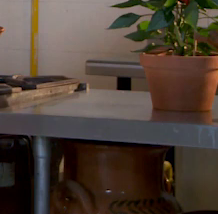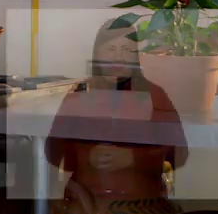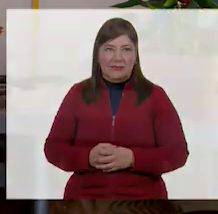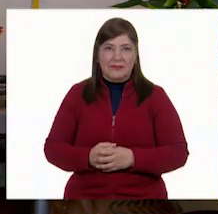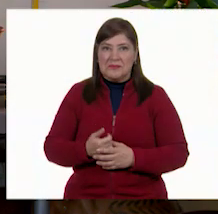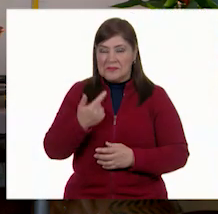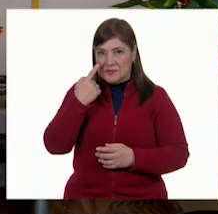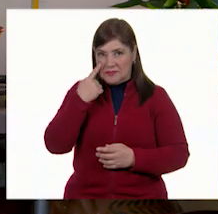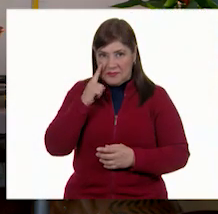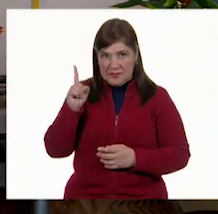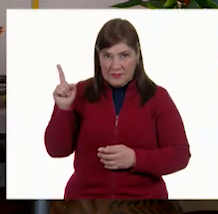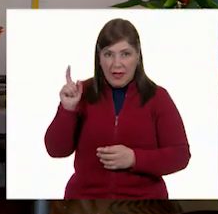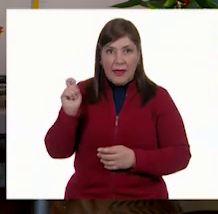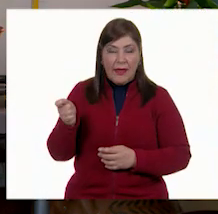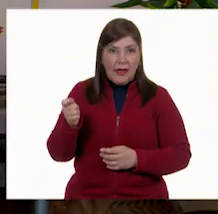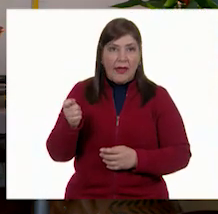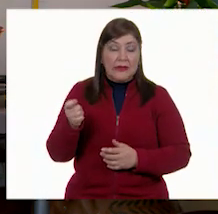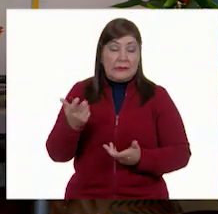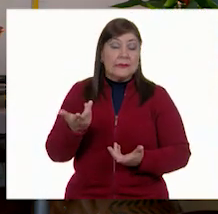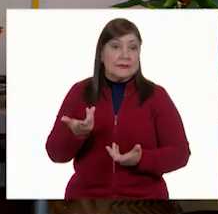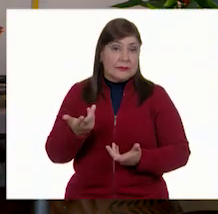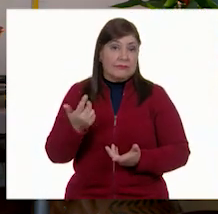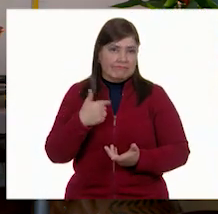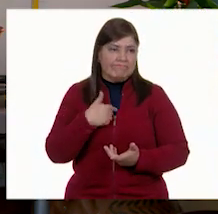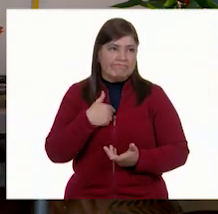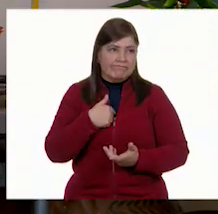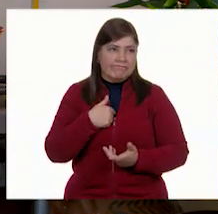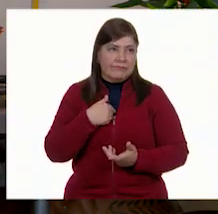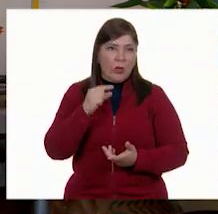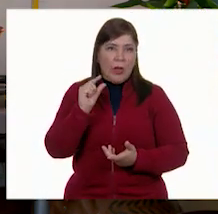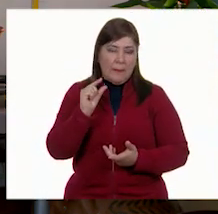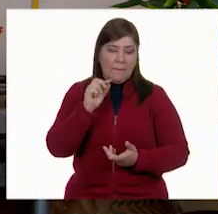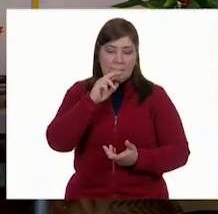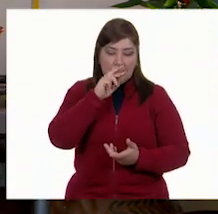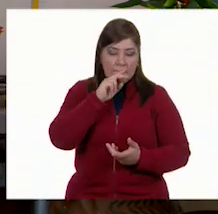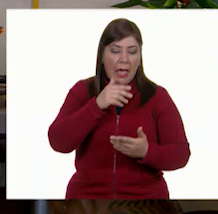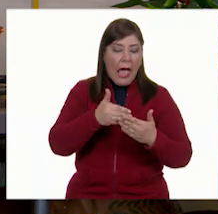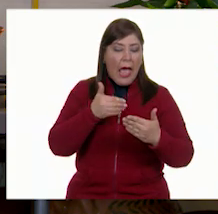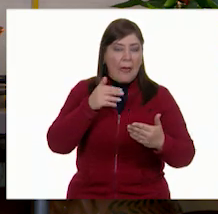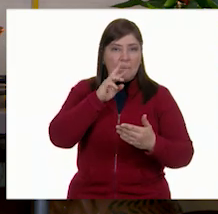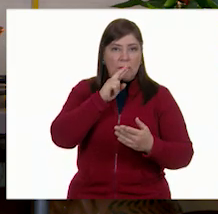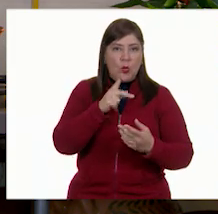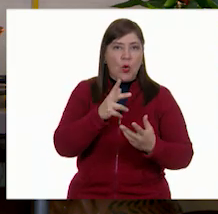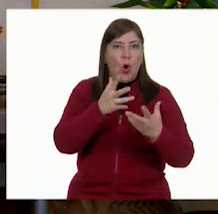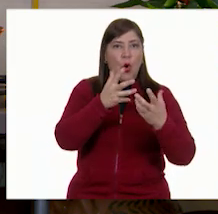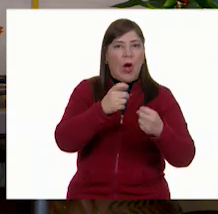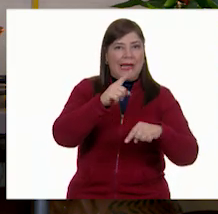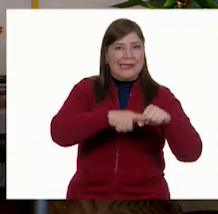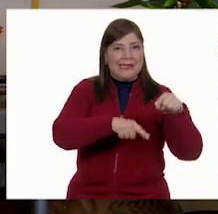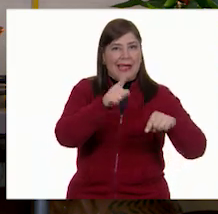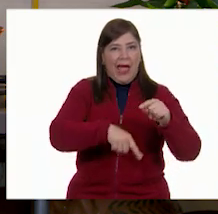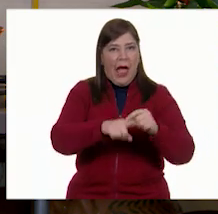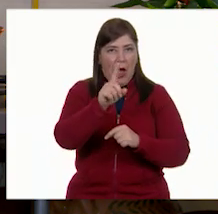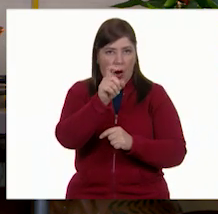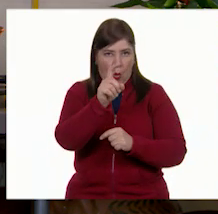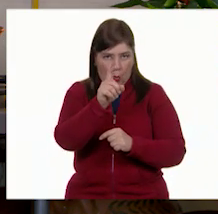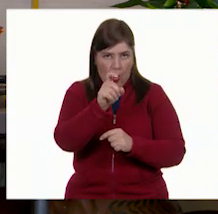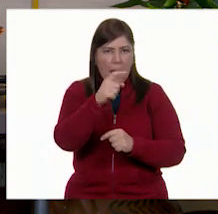Como ven, a mí me preocupa secarlos un poco antes para